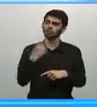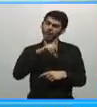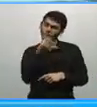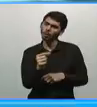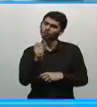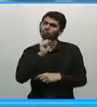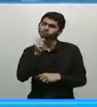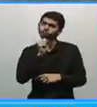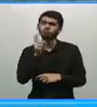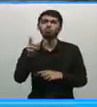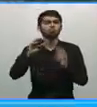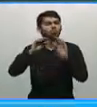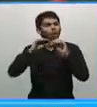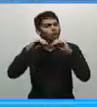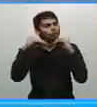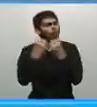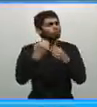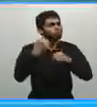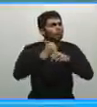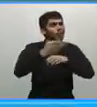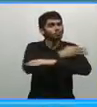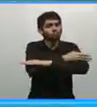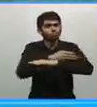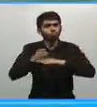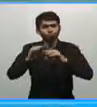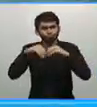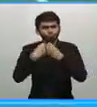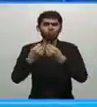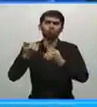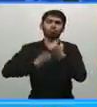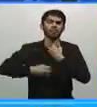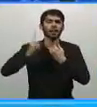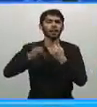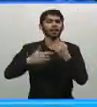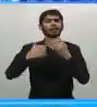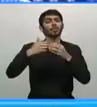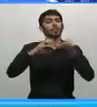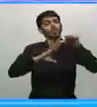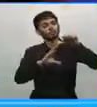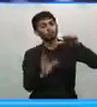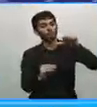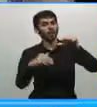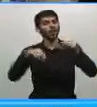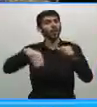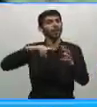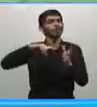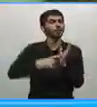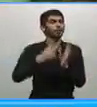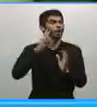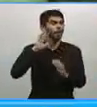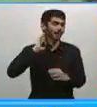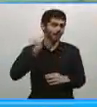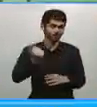Noticias y realizó una conclusión de lo trabajado, destacando además la realización de la etapa sudamericana que tendrá lugar en Buenos Aires en